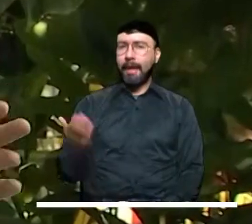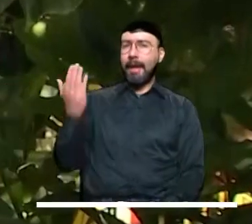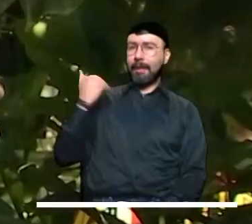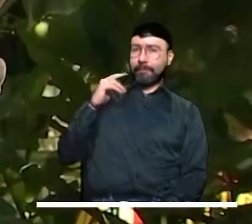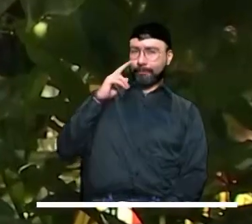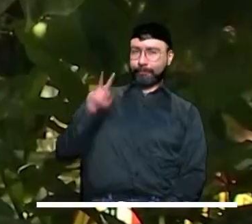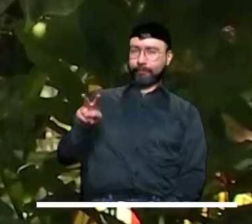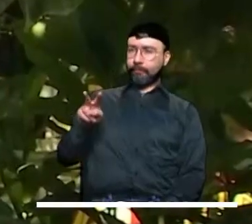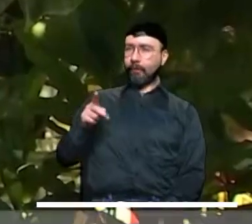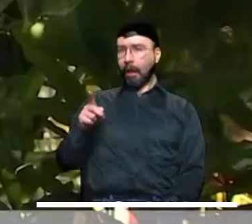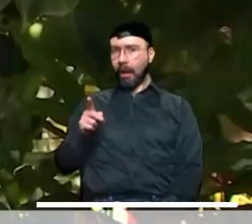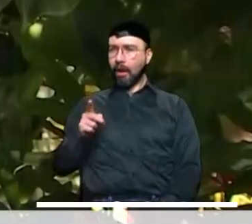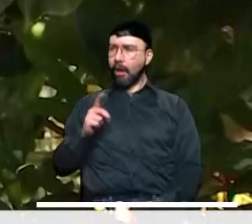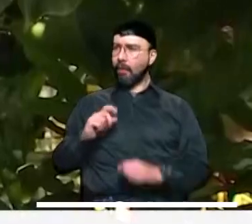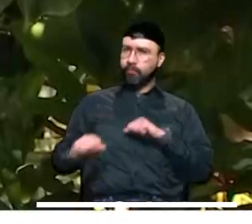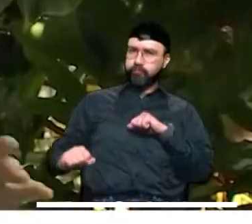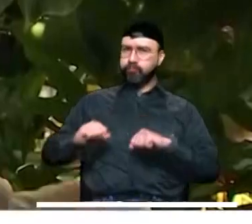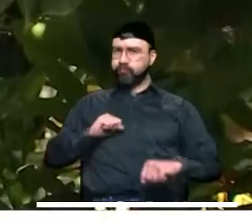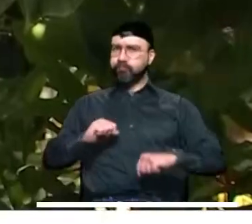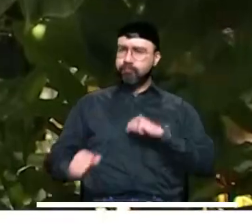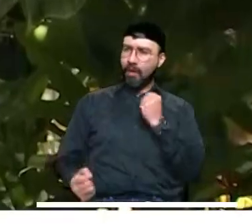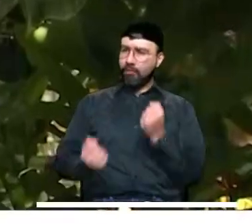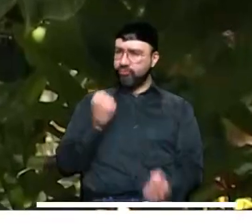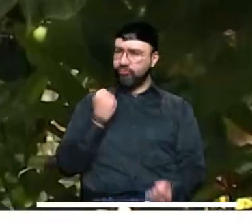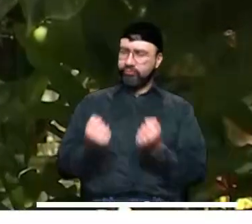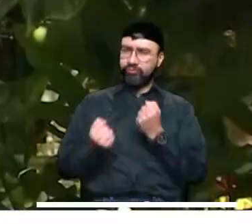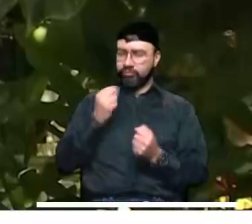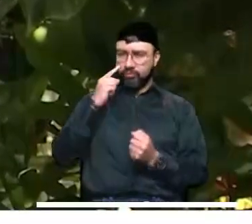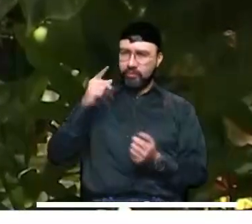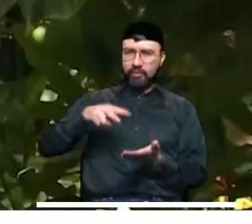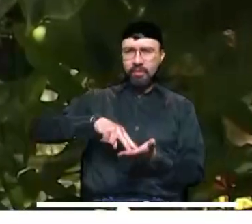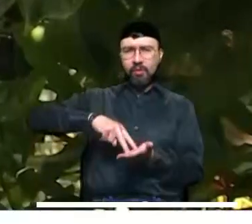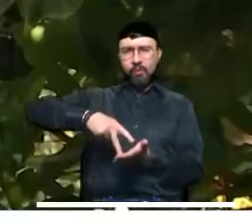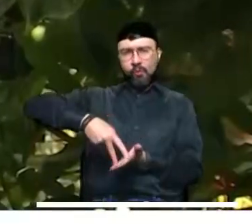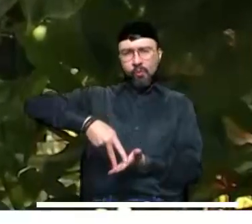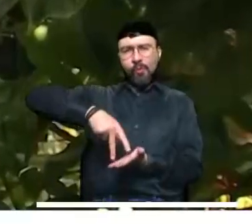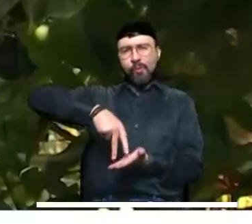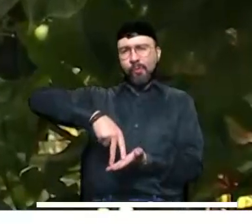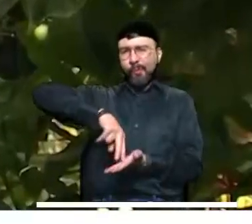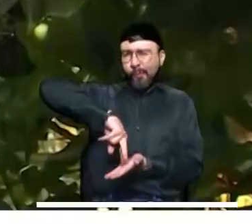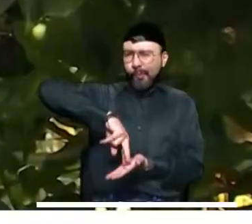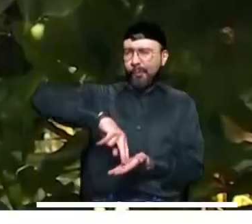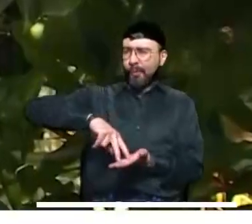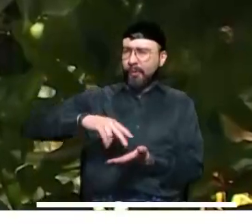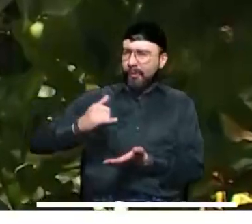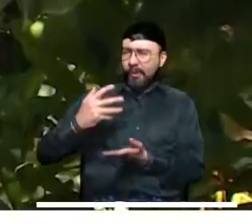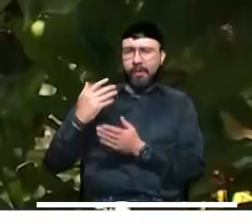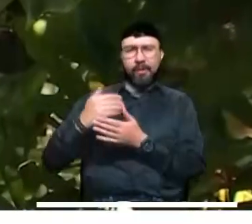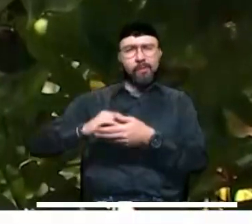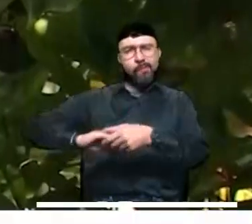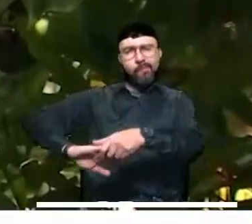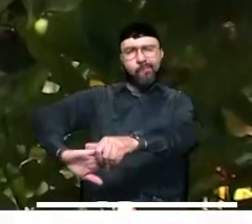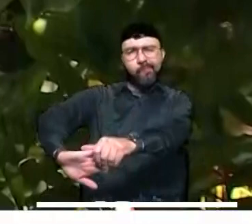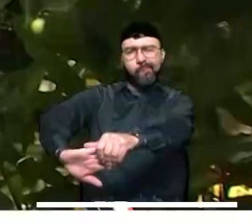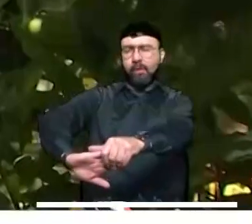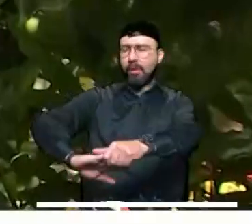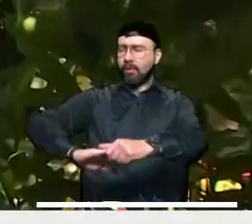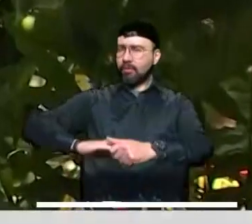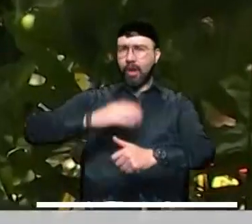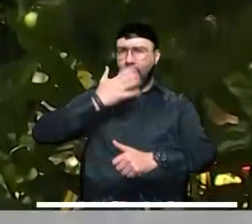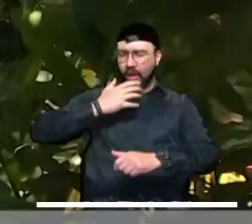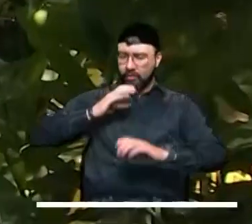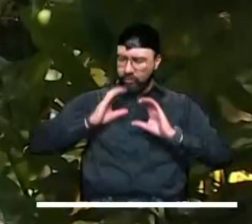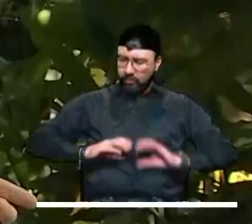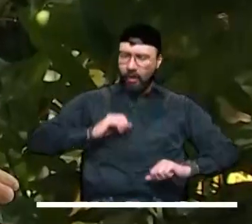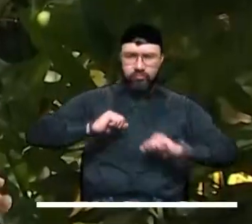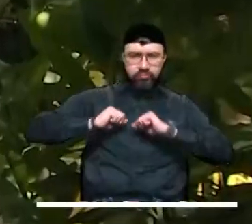ustedes, digamos, que unos aeróbicos, unos movimientos de pie, de estiramiento, de calentar el